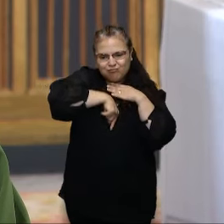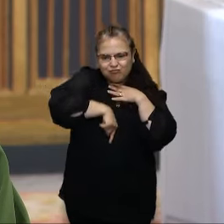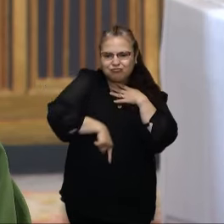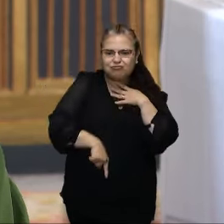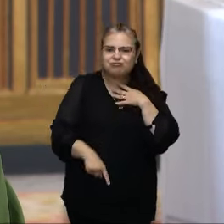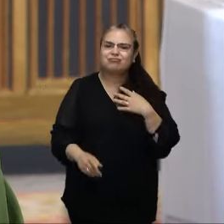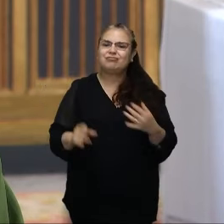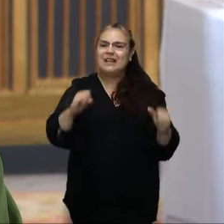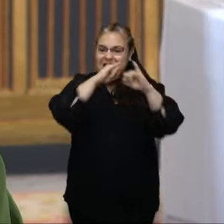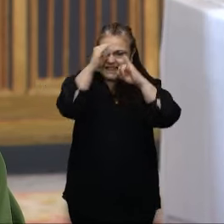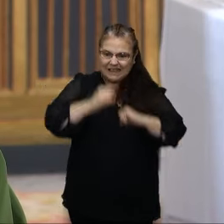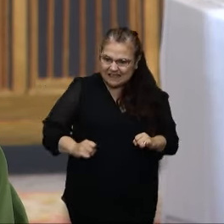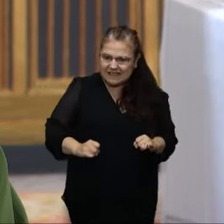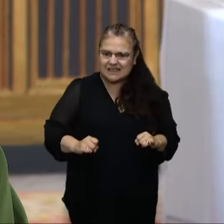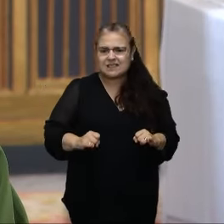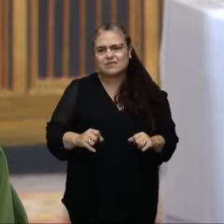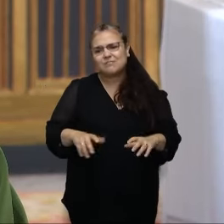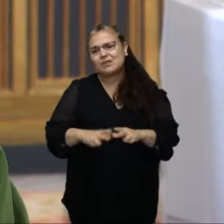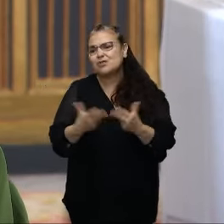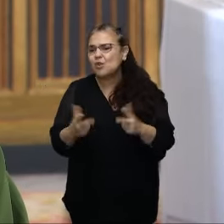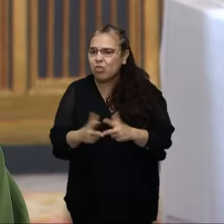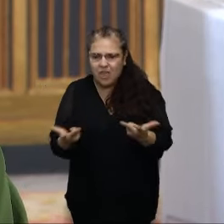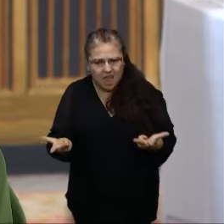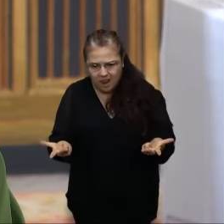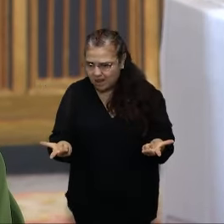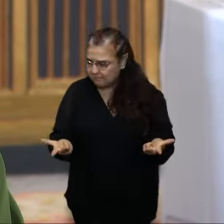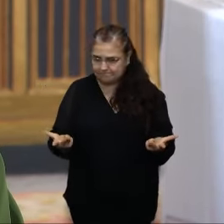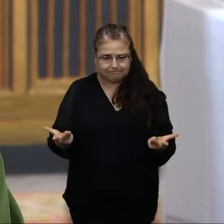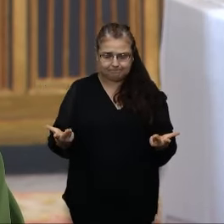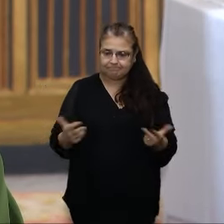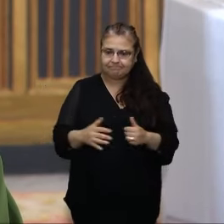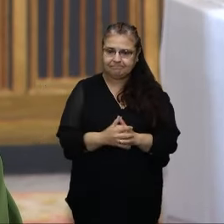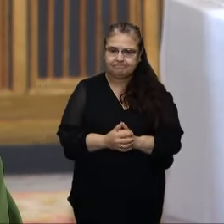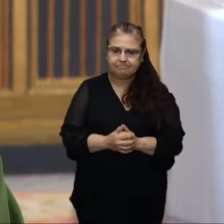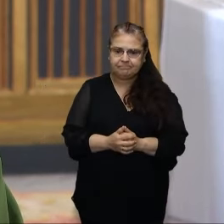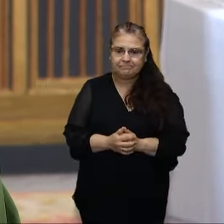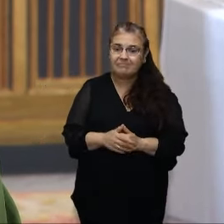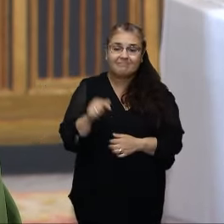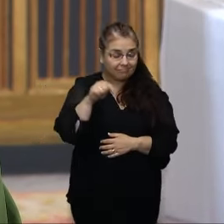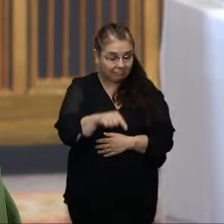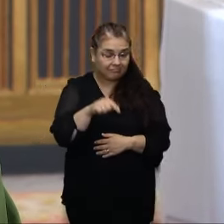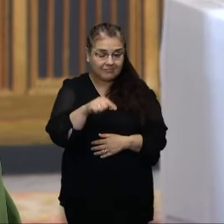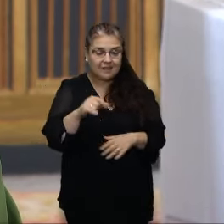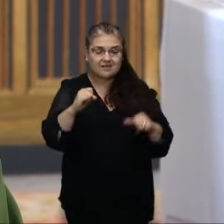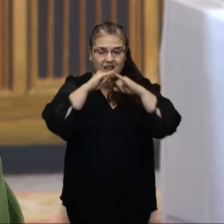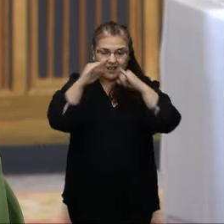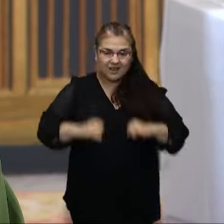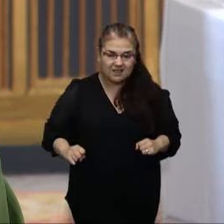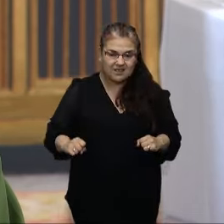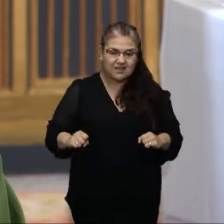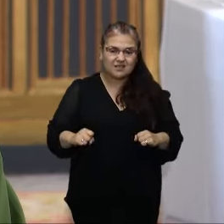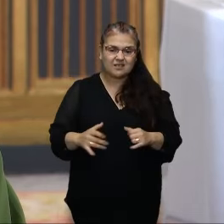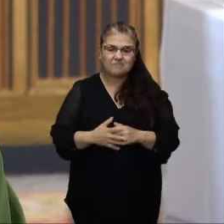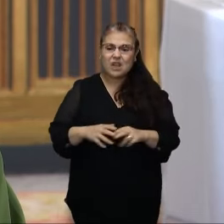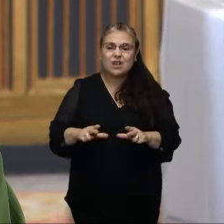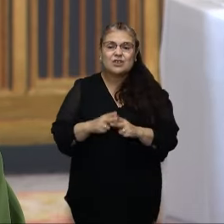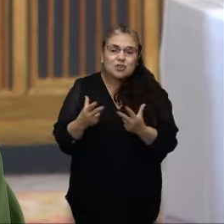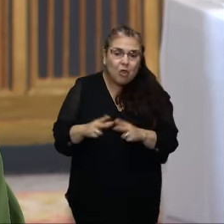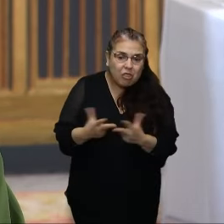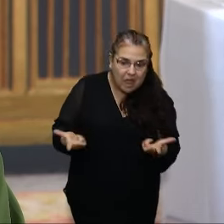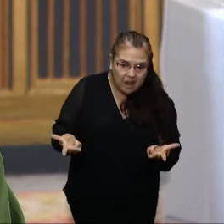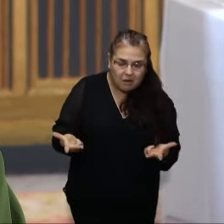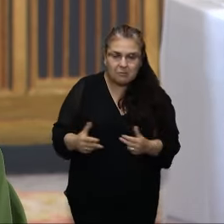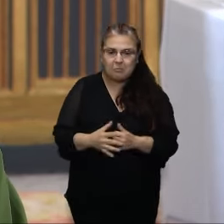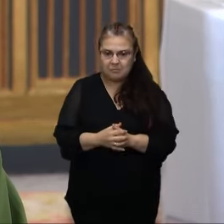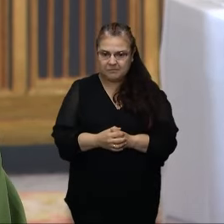crisis social, moral. Y a esa crisis social